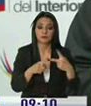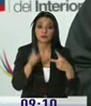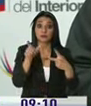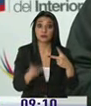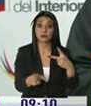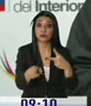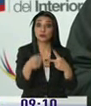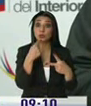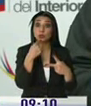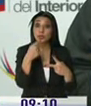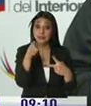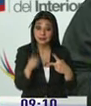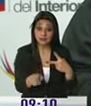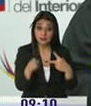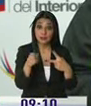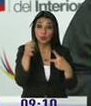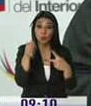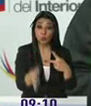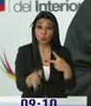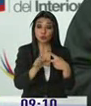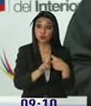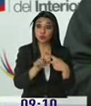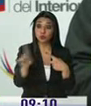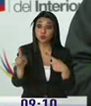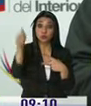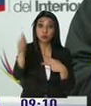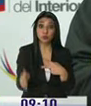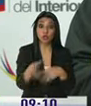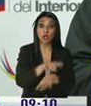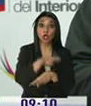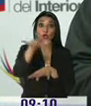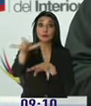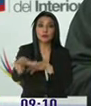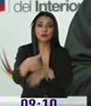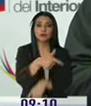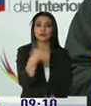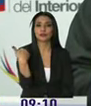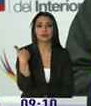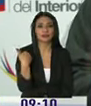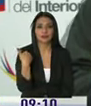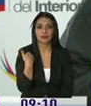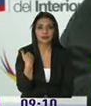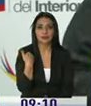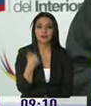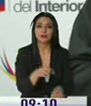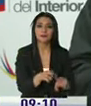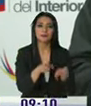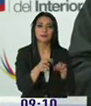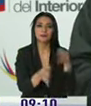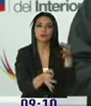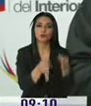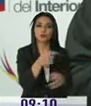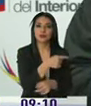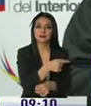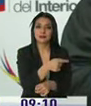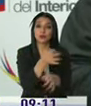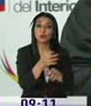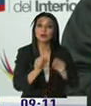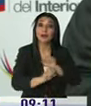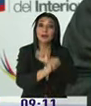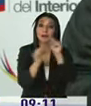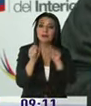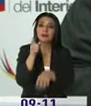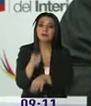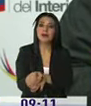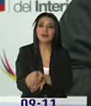usted se refiere, al momento de que sale del país, no tenía ninguna orden de detención. 10 de la mañana se da la orden de detención